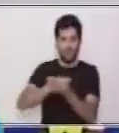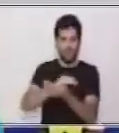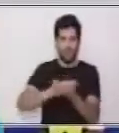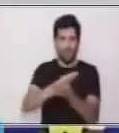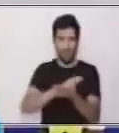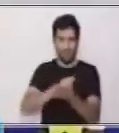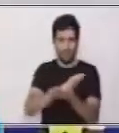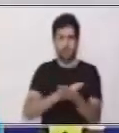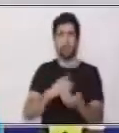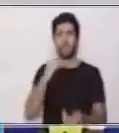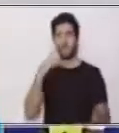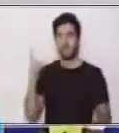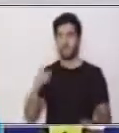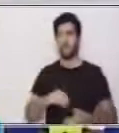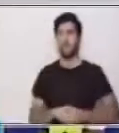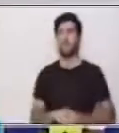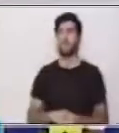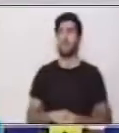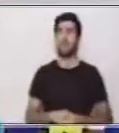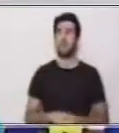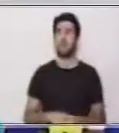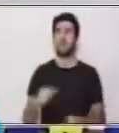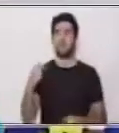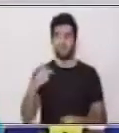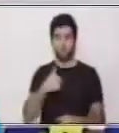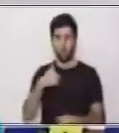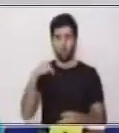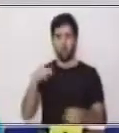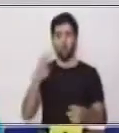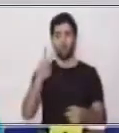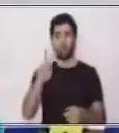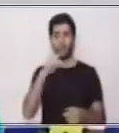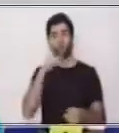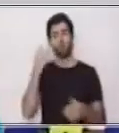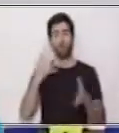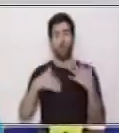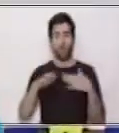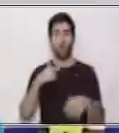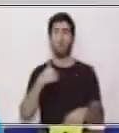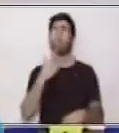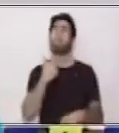plasticina, como tú la conozcas. En este caso yo traje dos colores que son los que a mí me